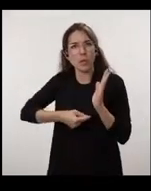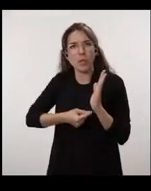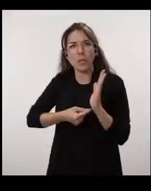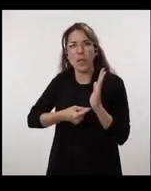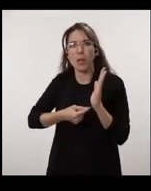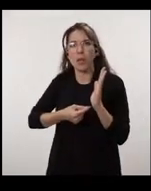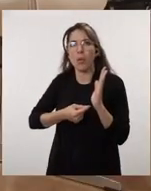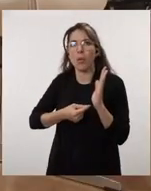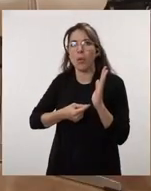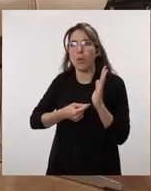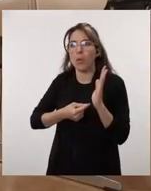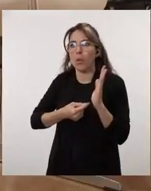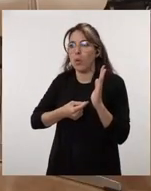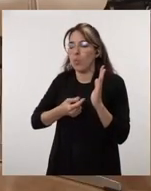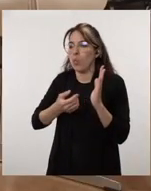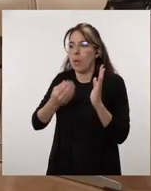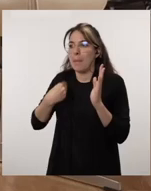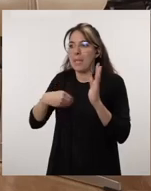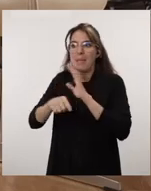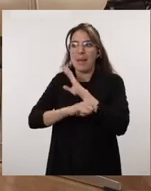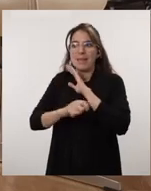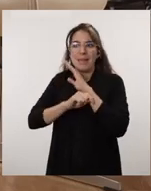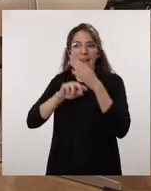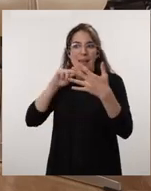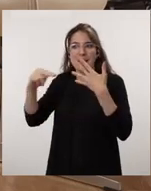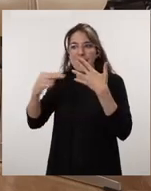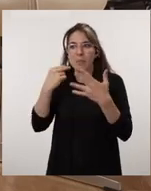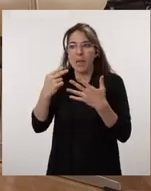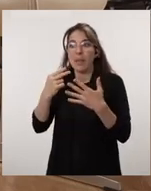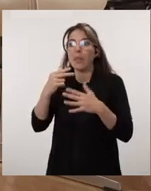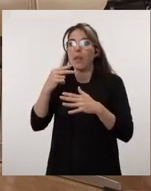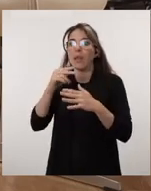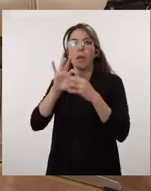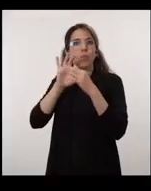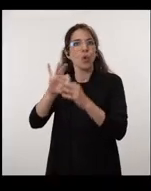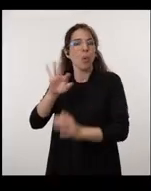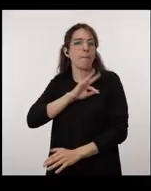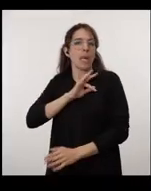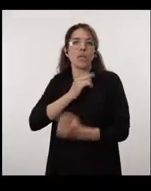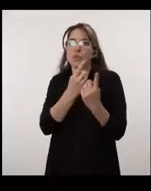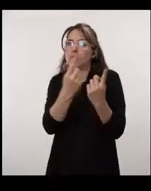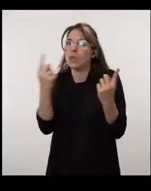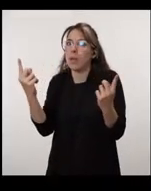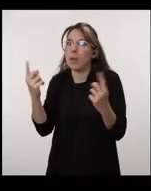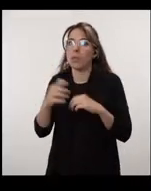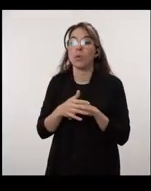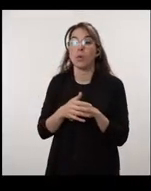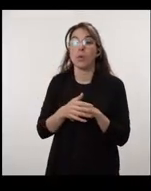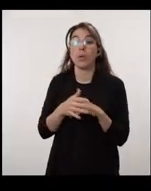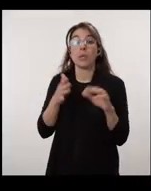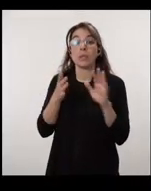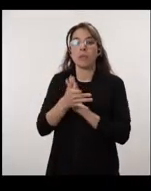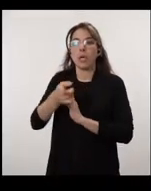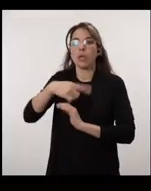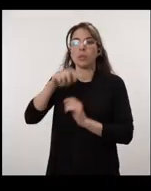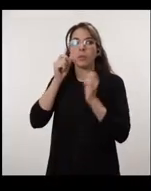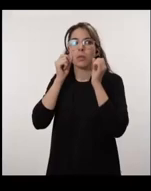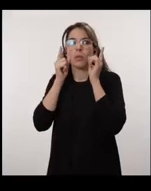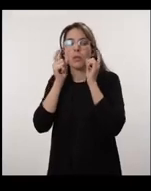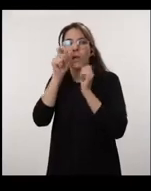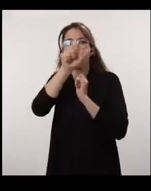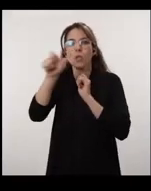basadas en basada en méritos al final nosotros vamos a saber que podemos ofrecer a nuestros investigadores y